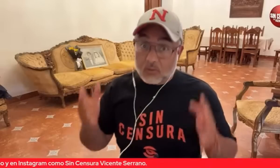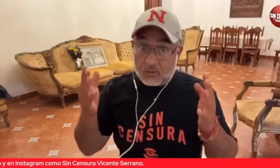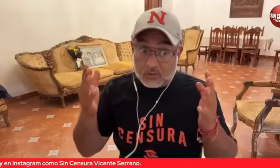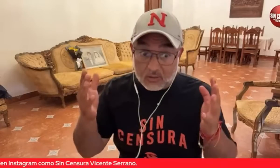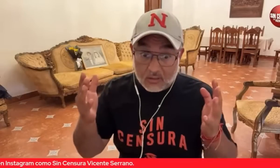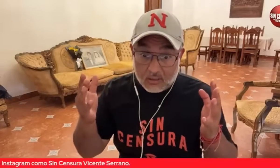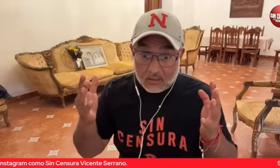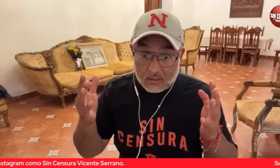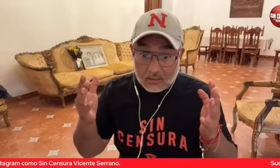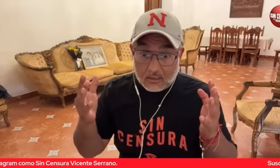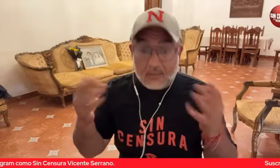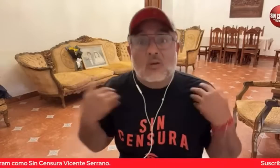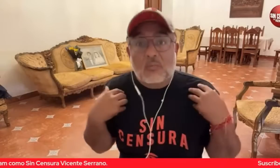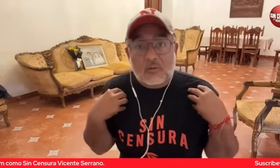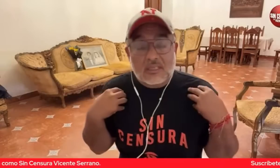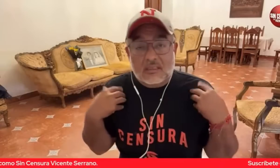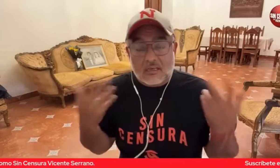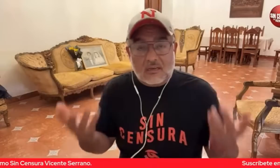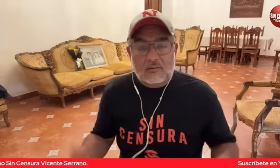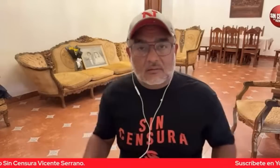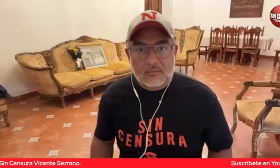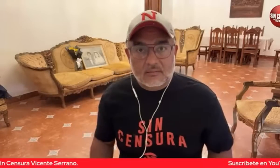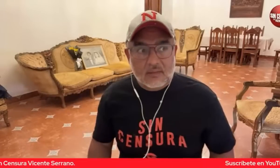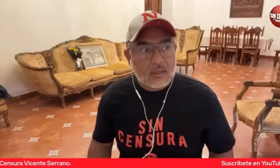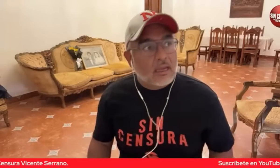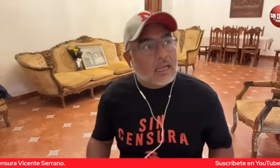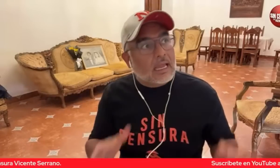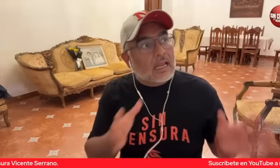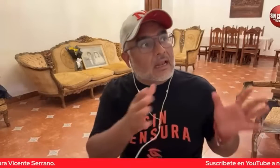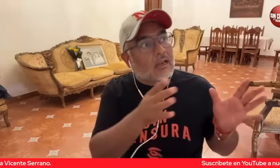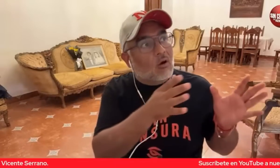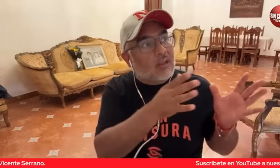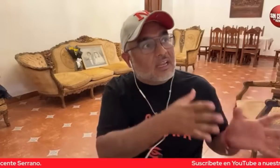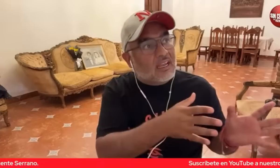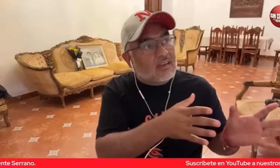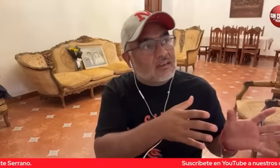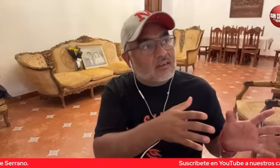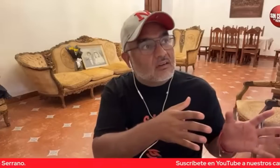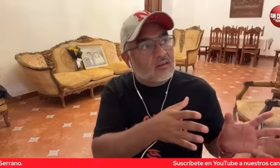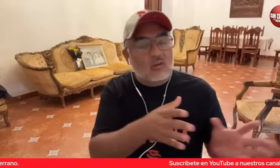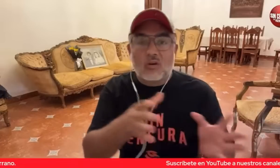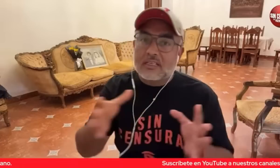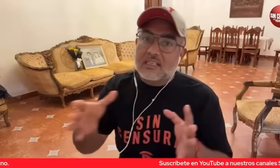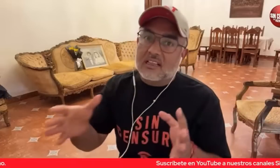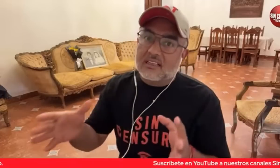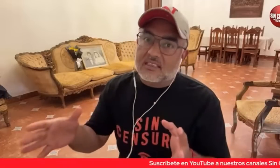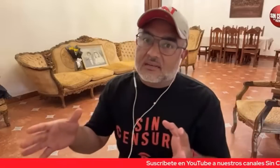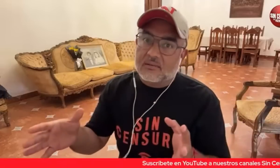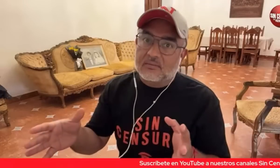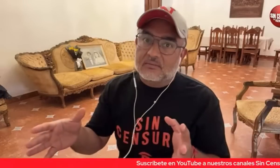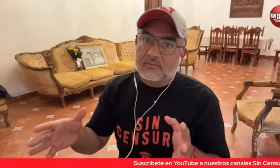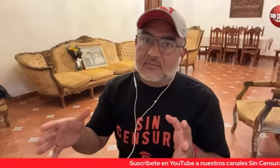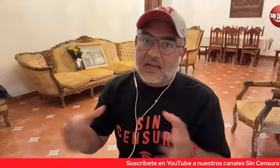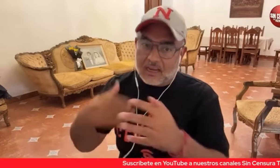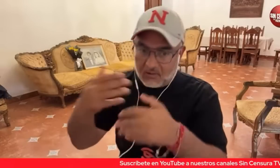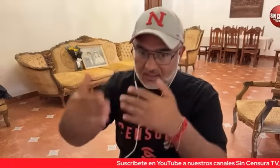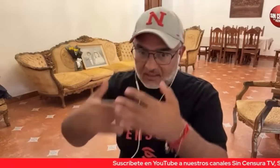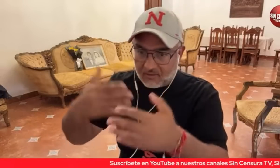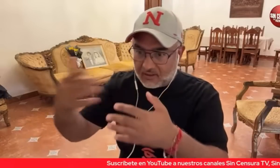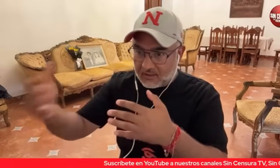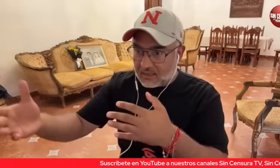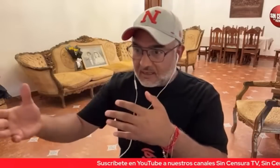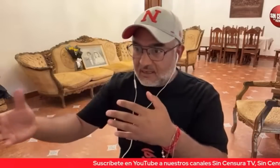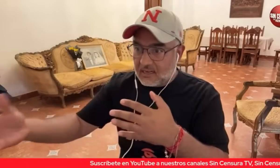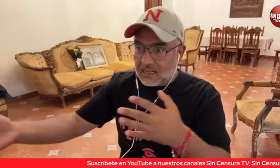espacios no por Vicente Serrano. El origen no es el destino. A la